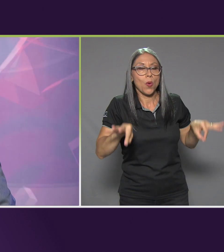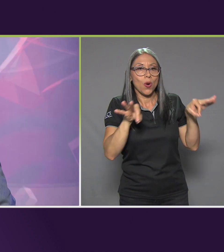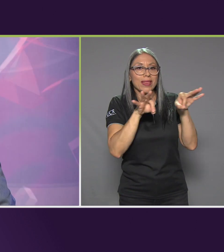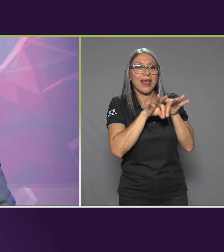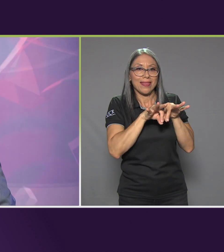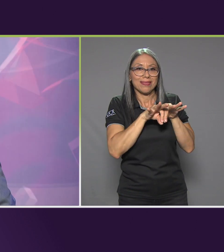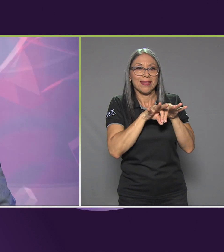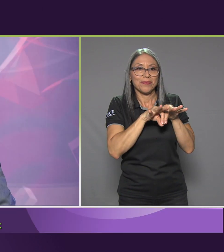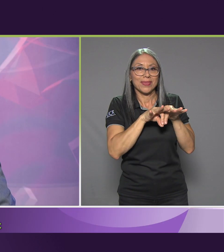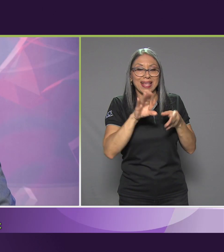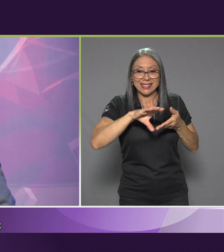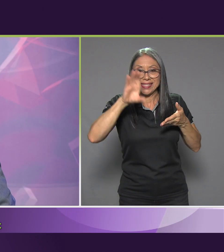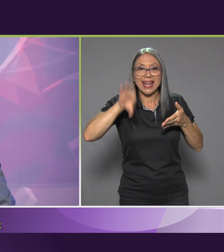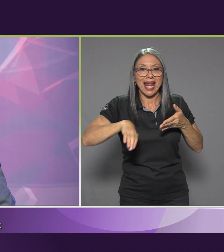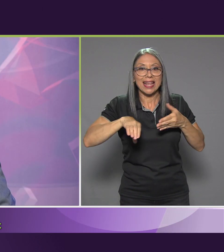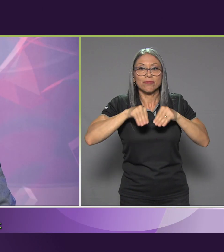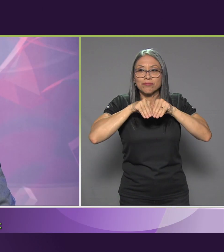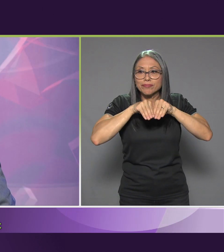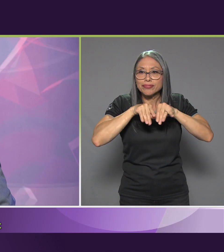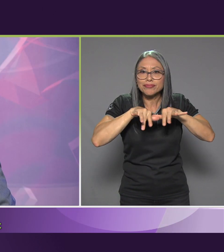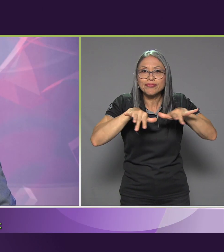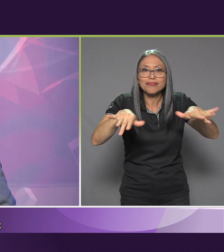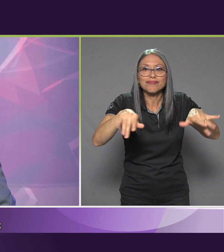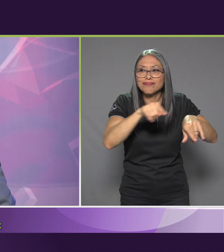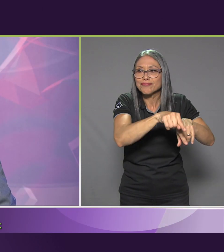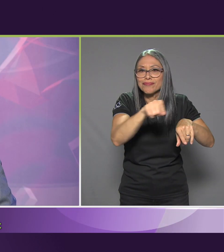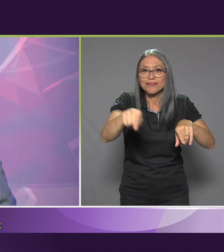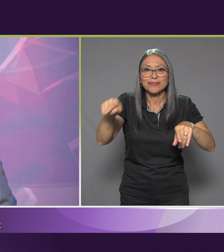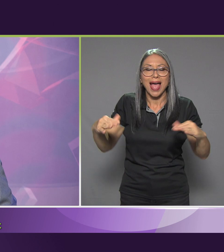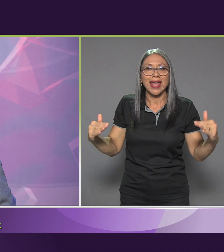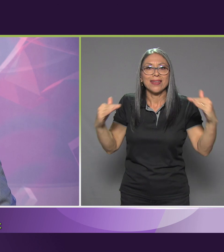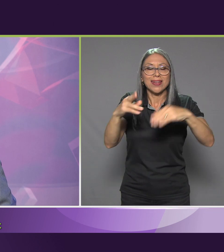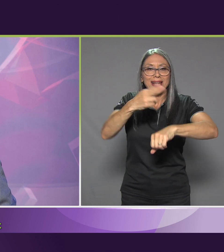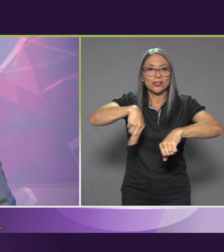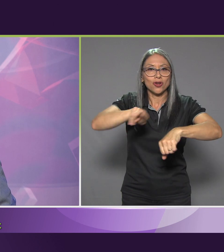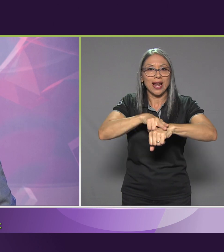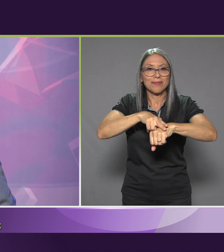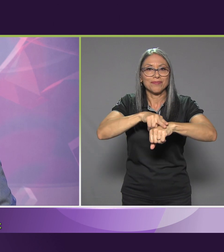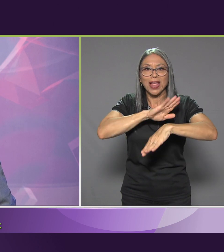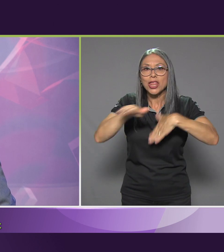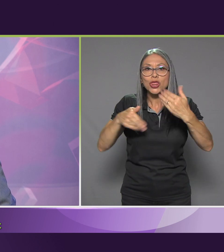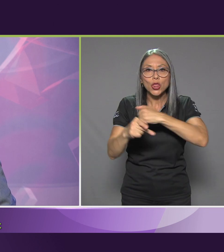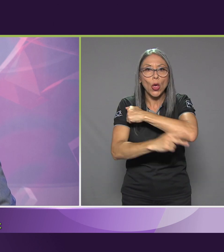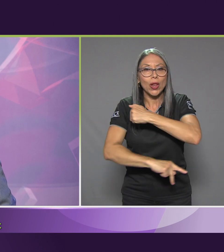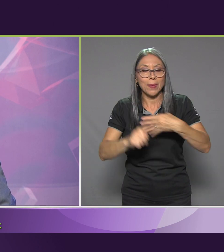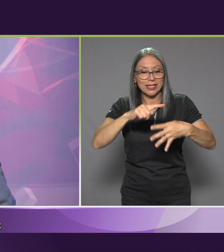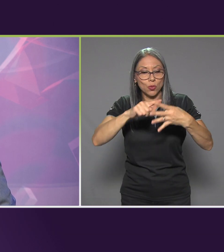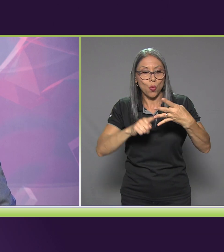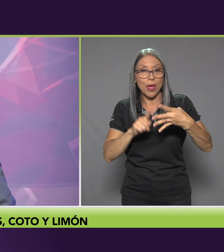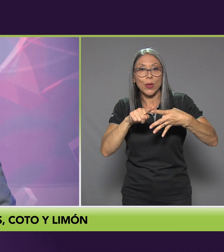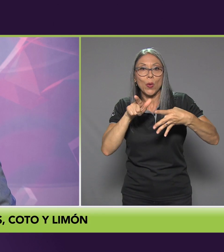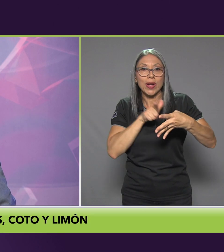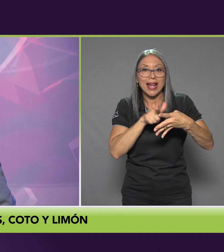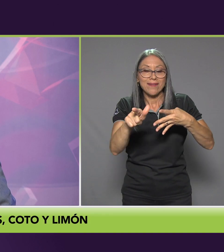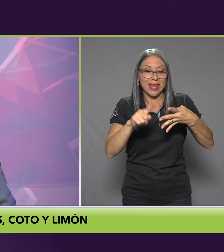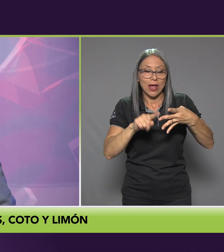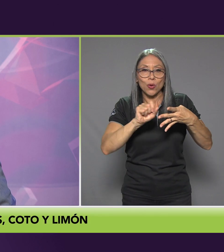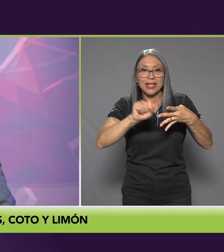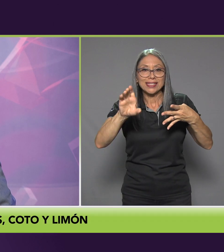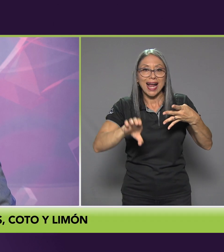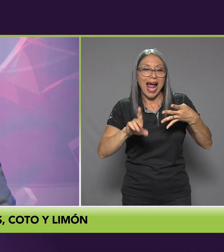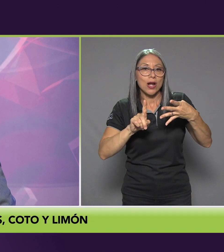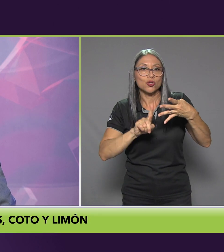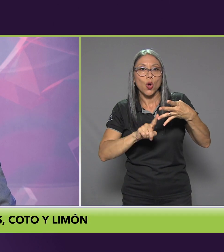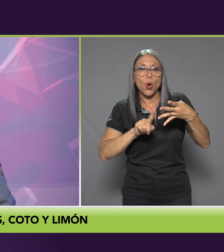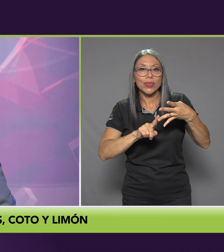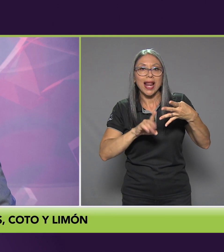es mencionar la cobertura que tiene el SENARIEC a nivel nacional. Hay 4 sedes en todo el país, una en Liberia, otra en San